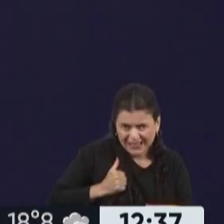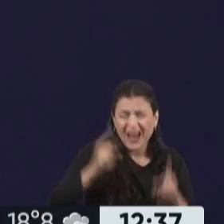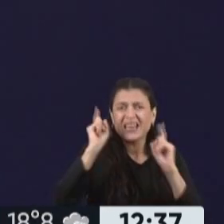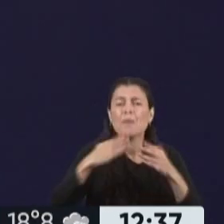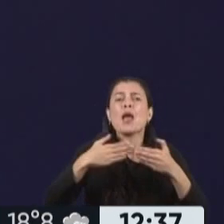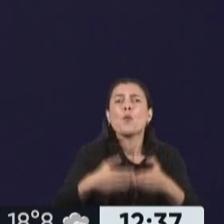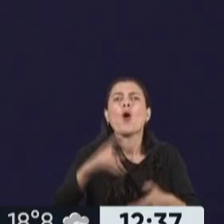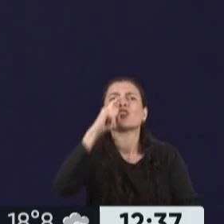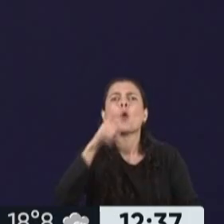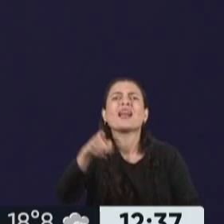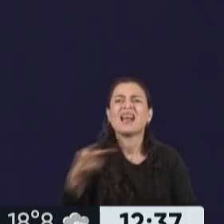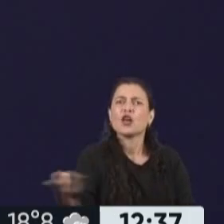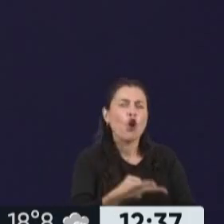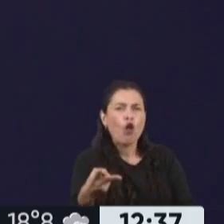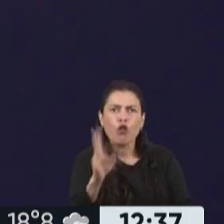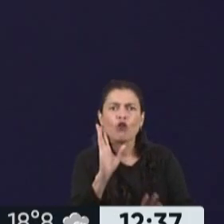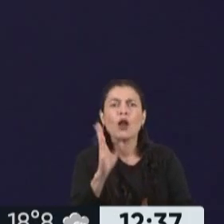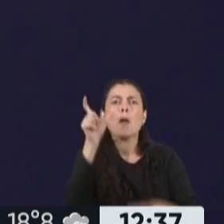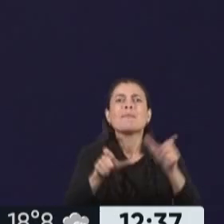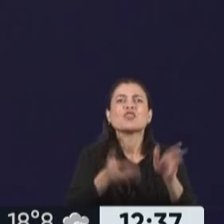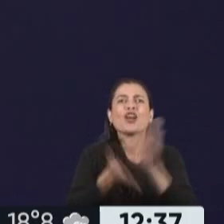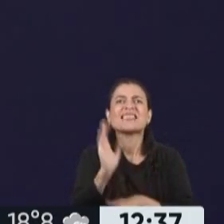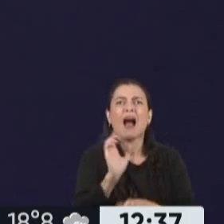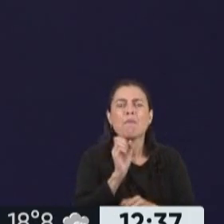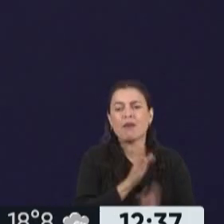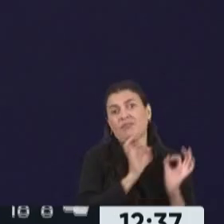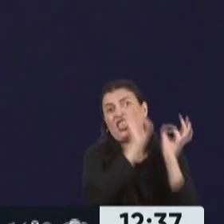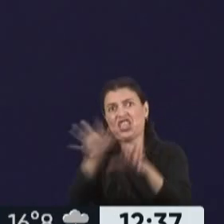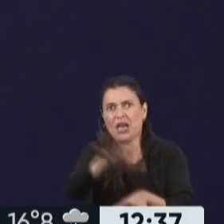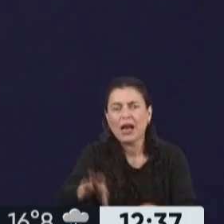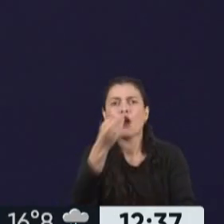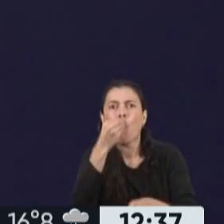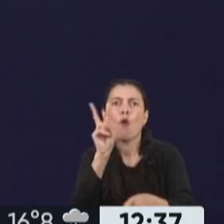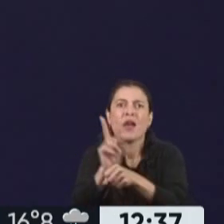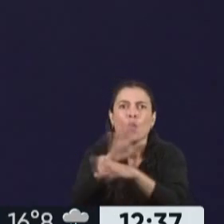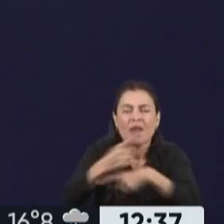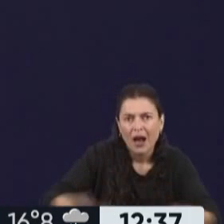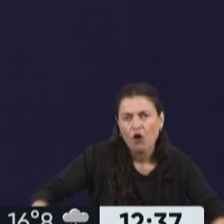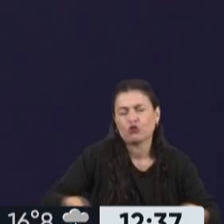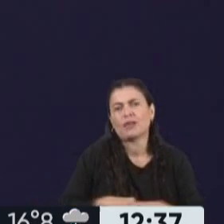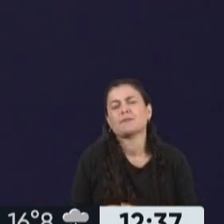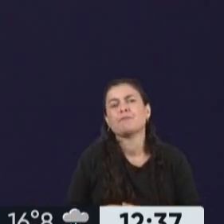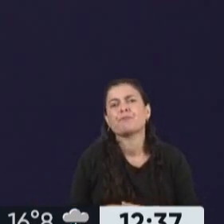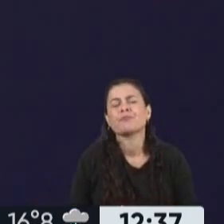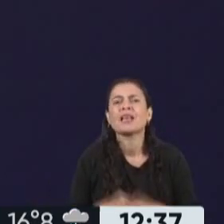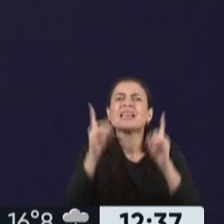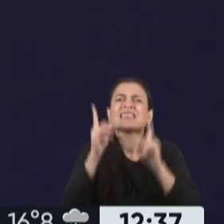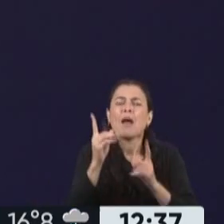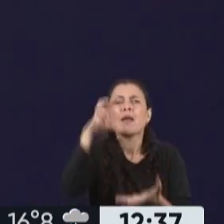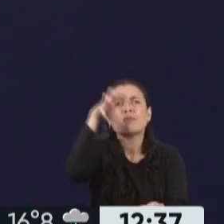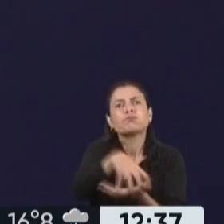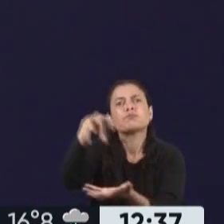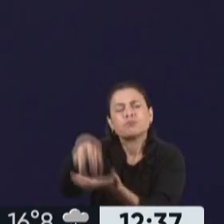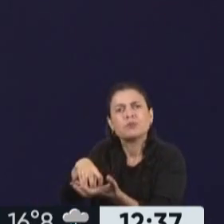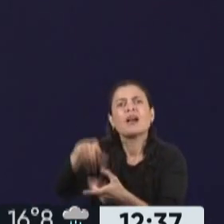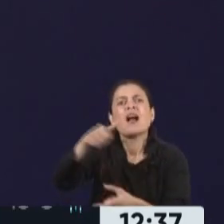Belgrano como centro de evacuados. El Ejército instaló en Barrio Prensa 2 plantas